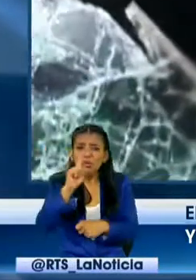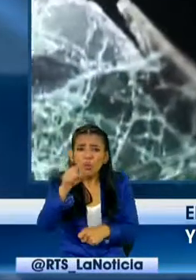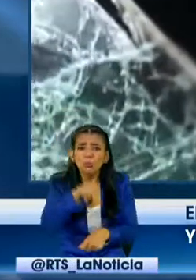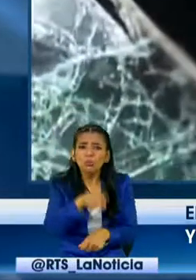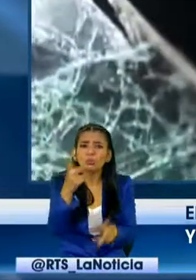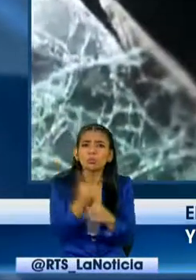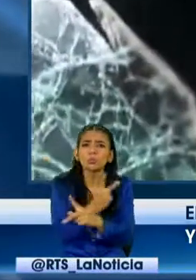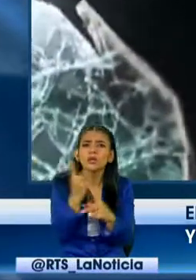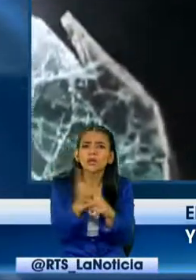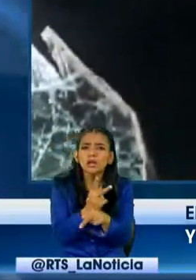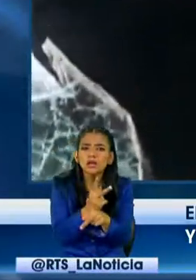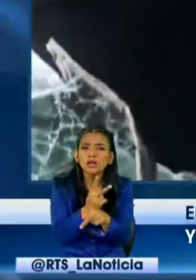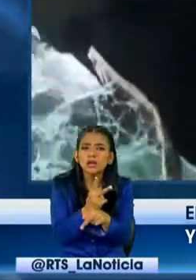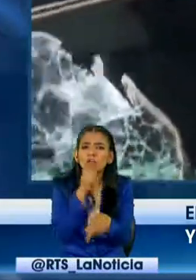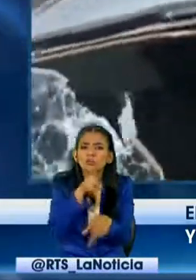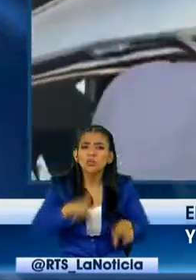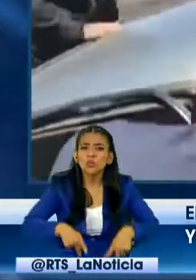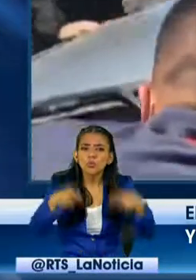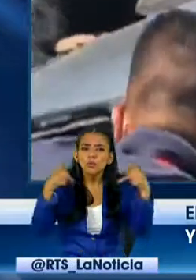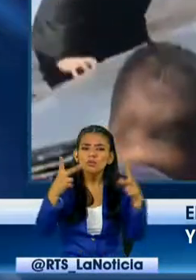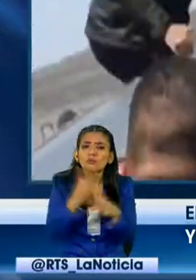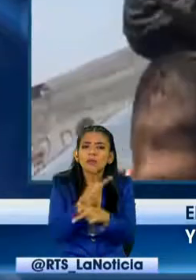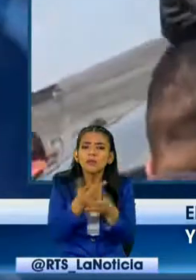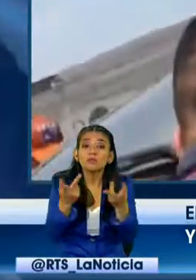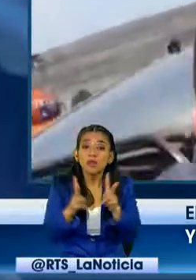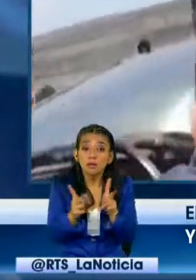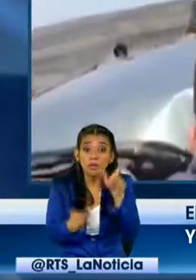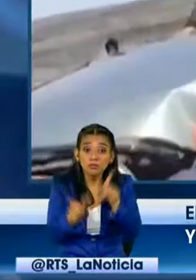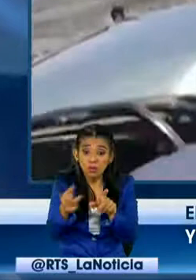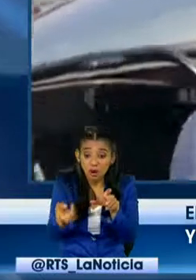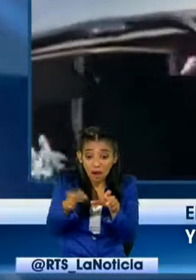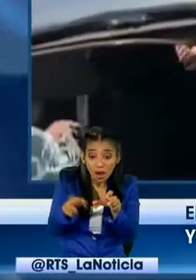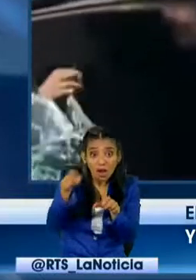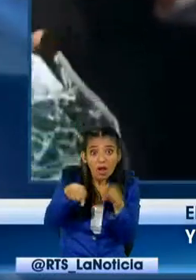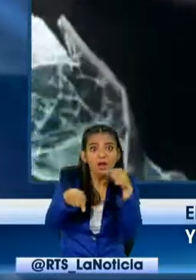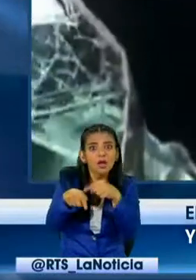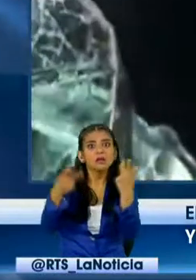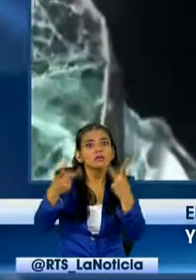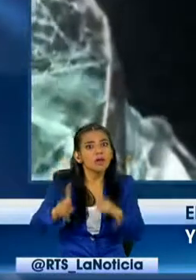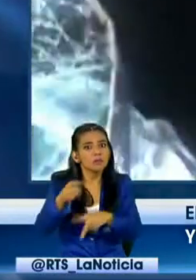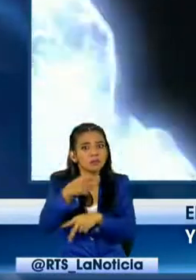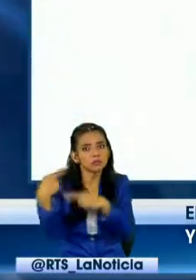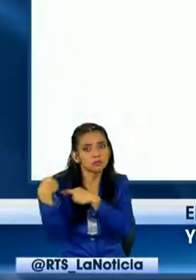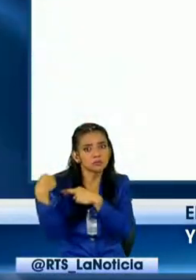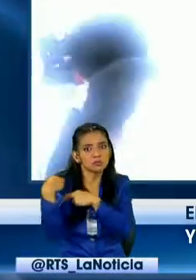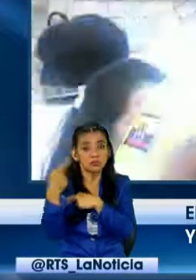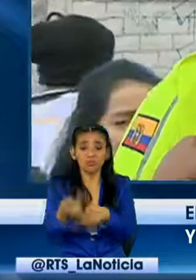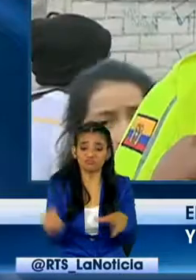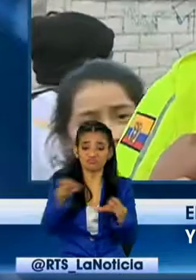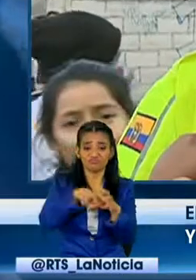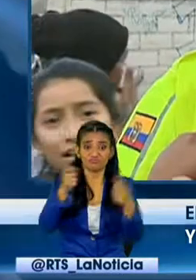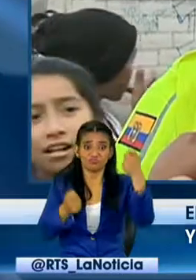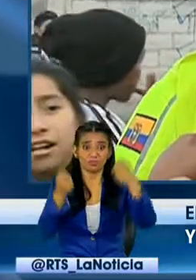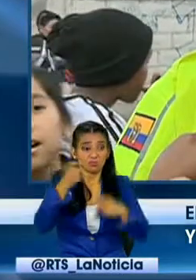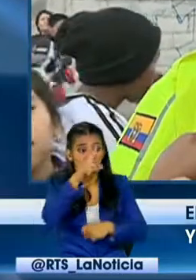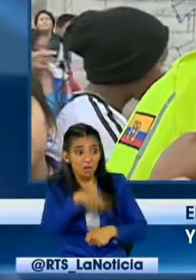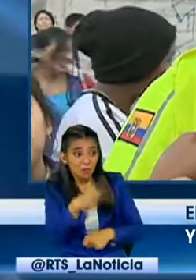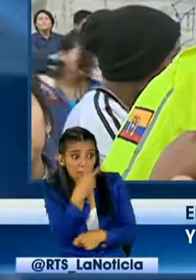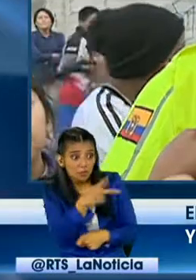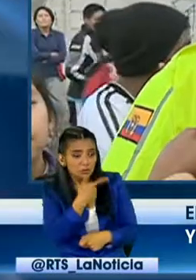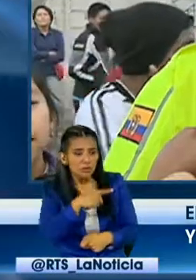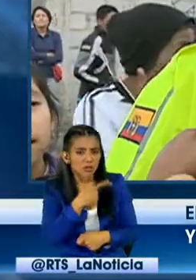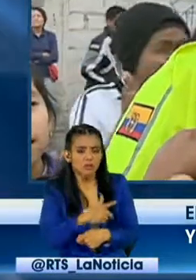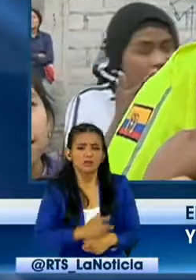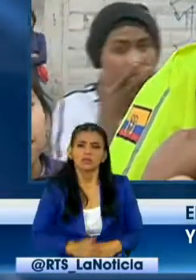corriendo con suerte, con su vida y también con las personas que está llevándole. Y si usted se sube al auto con una persona que está pegada a